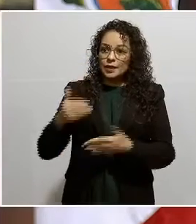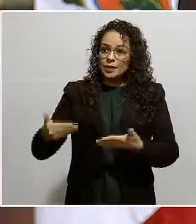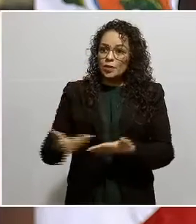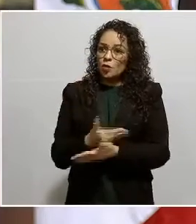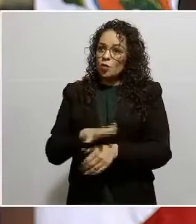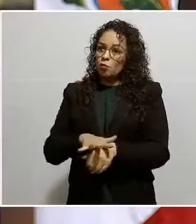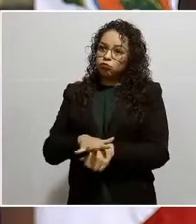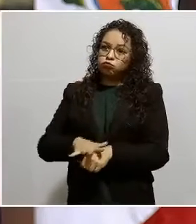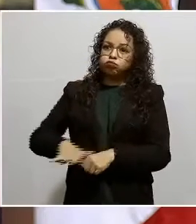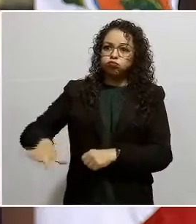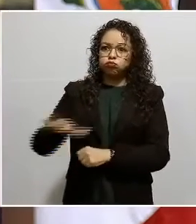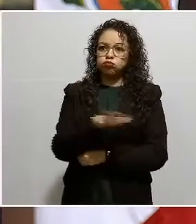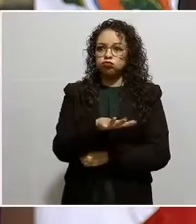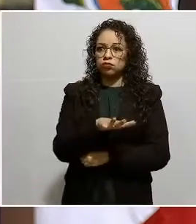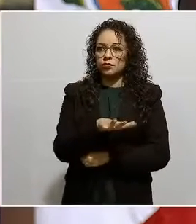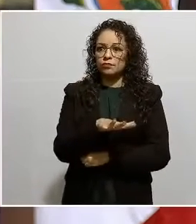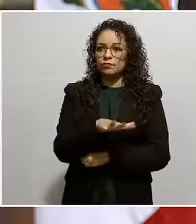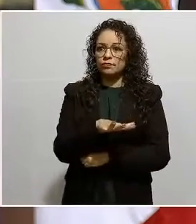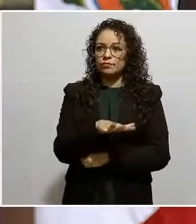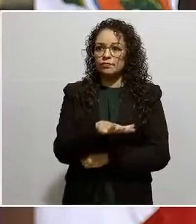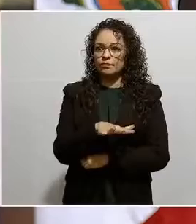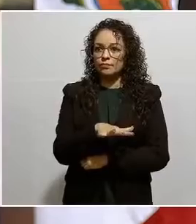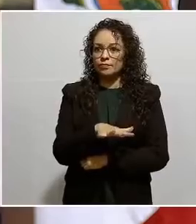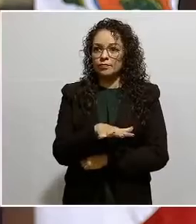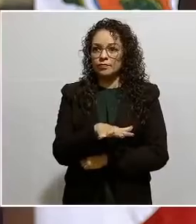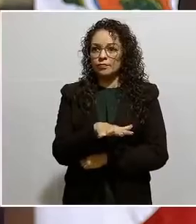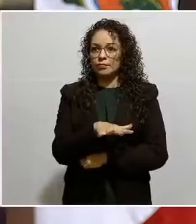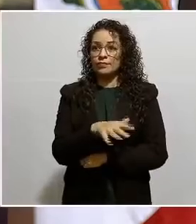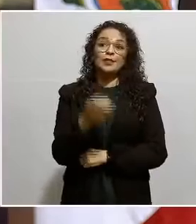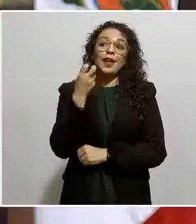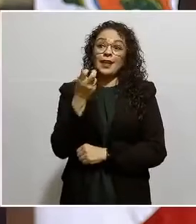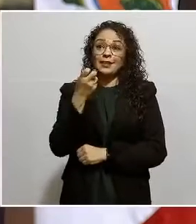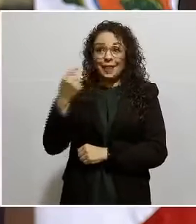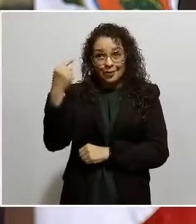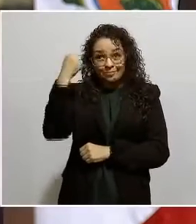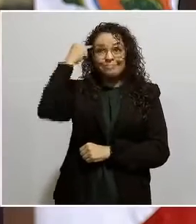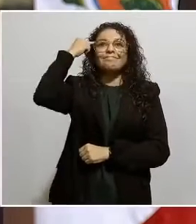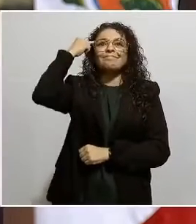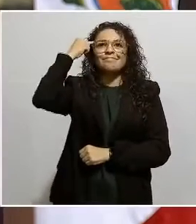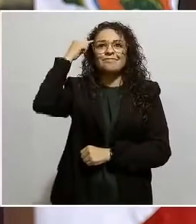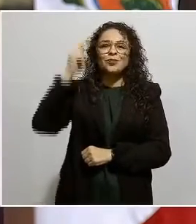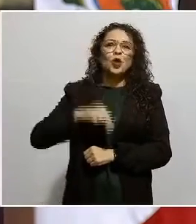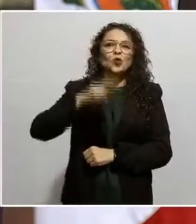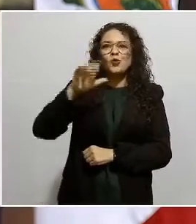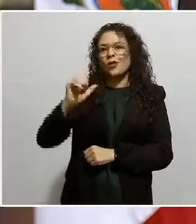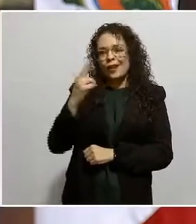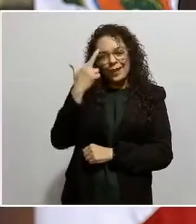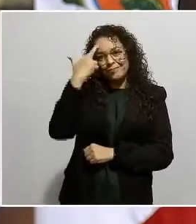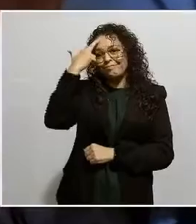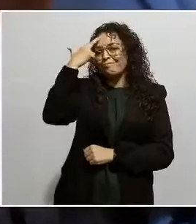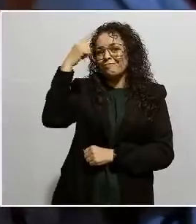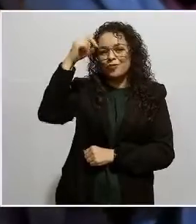algo que nunca le hubiera gustado recordar, y menos en público.